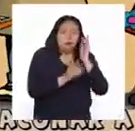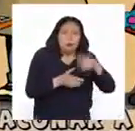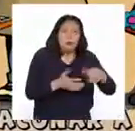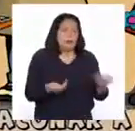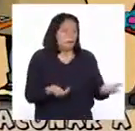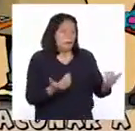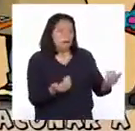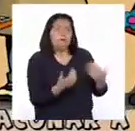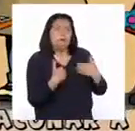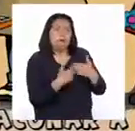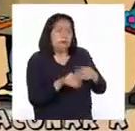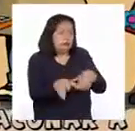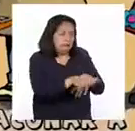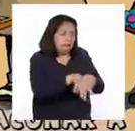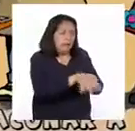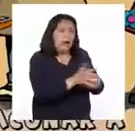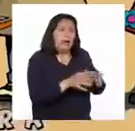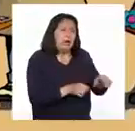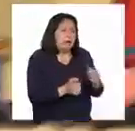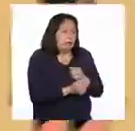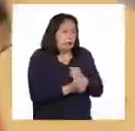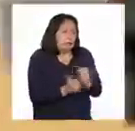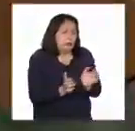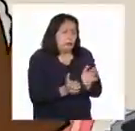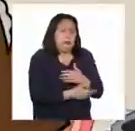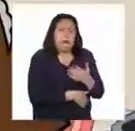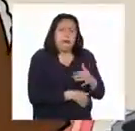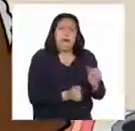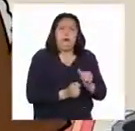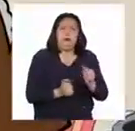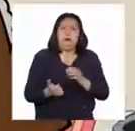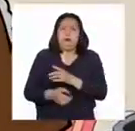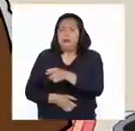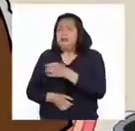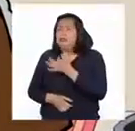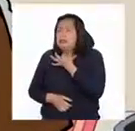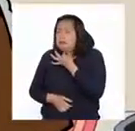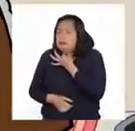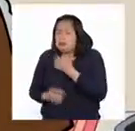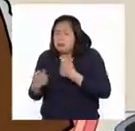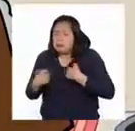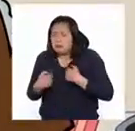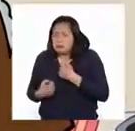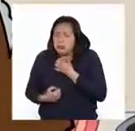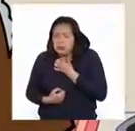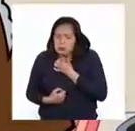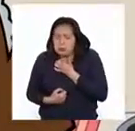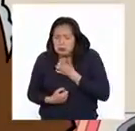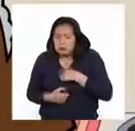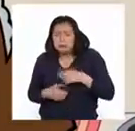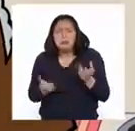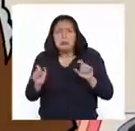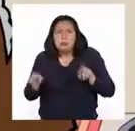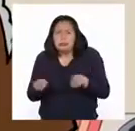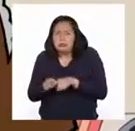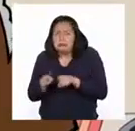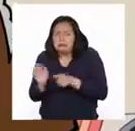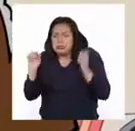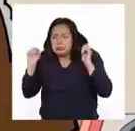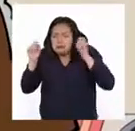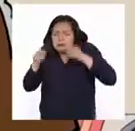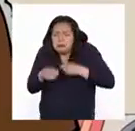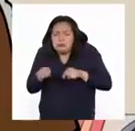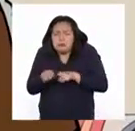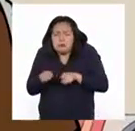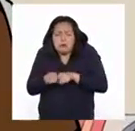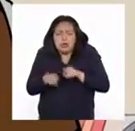animales, pues ellos y sus crías pueden morirse de frío. Y los abuelitos como yo nos abrigamos tanto como